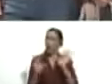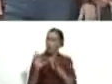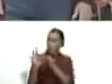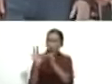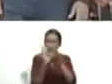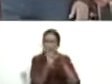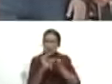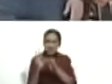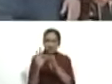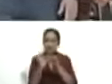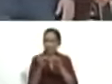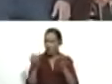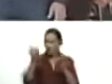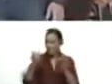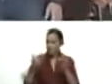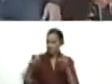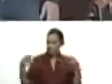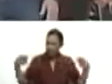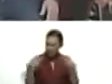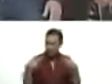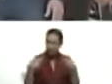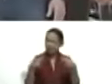enemigo principal.